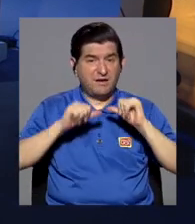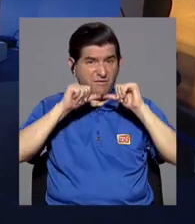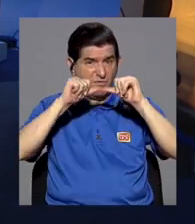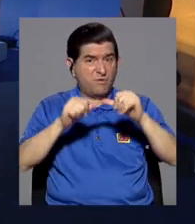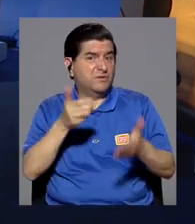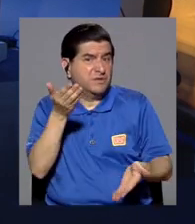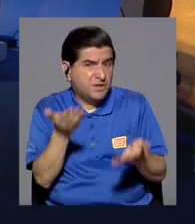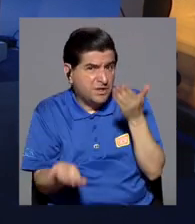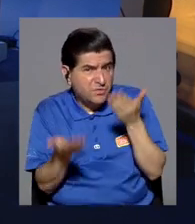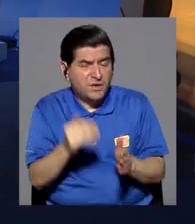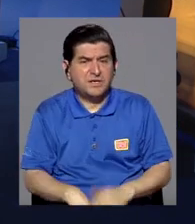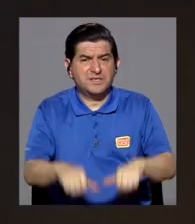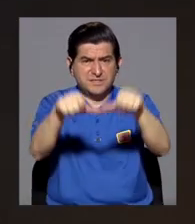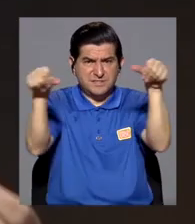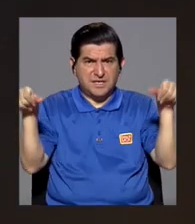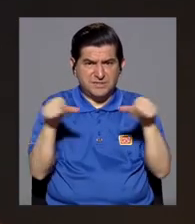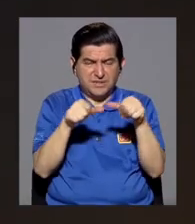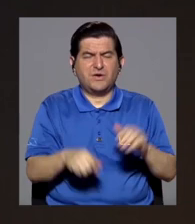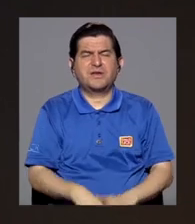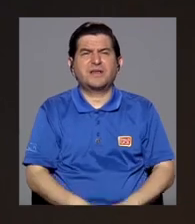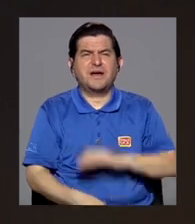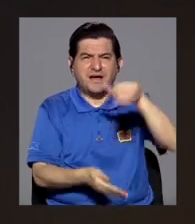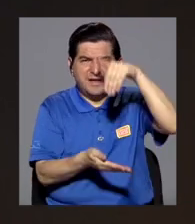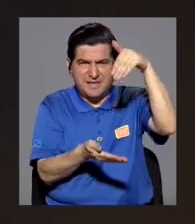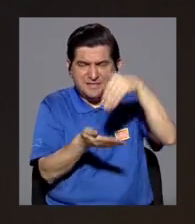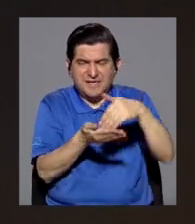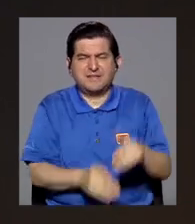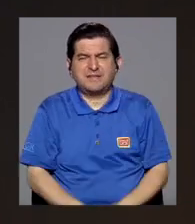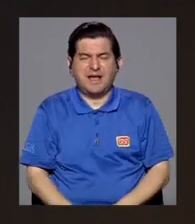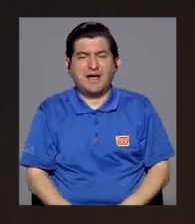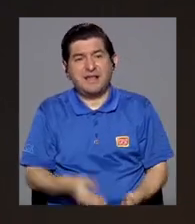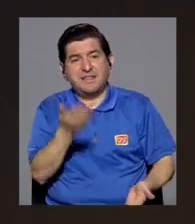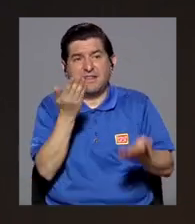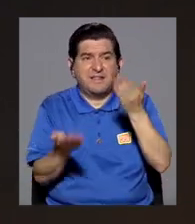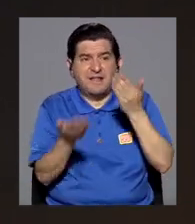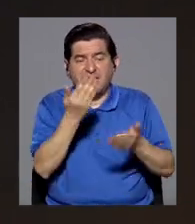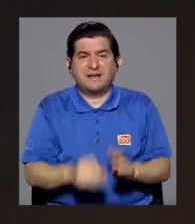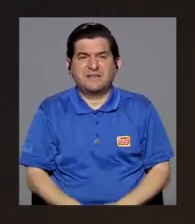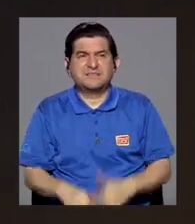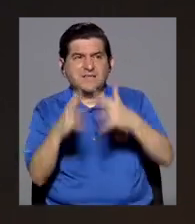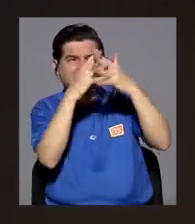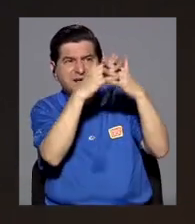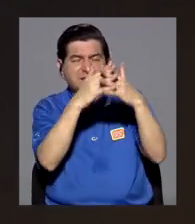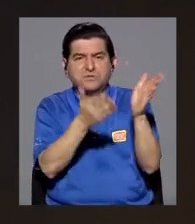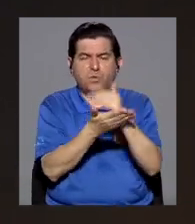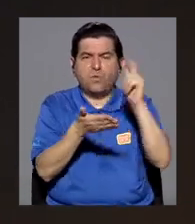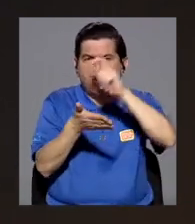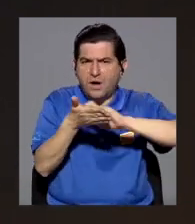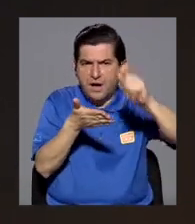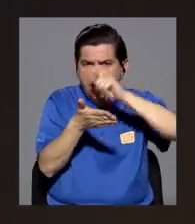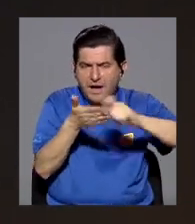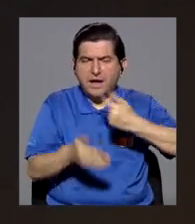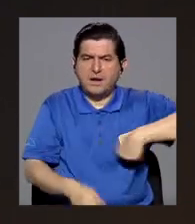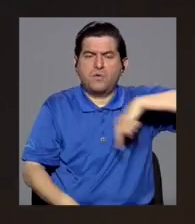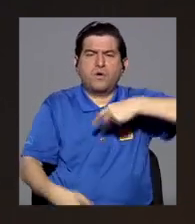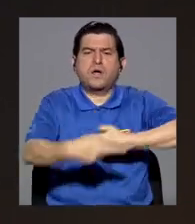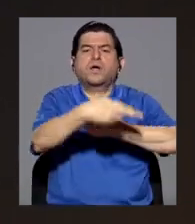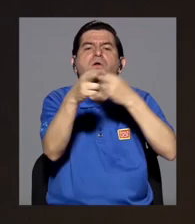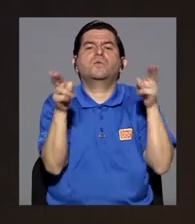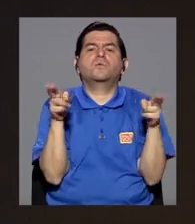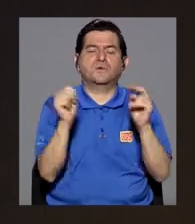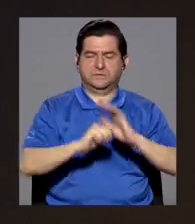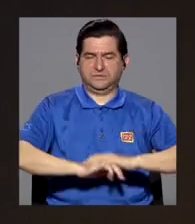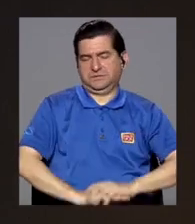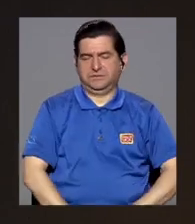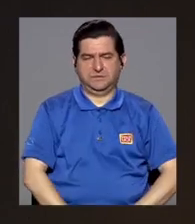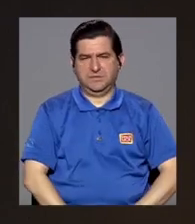disciplina centrada en los teóricos anglosajones o también se ha escrito algo desde nuestra región por